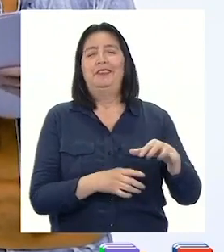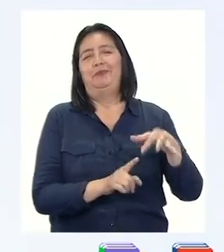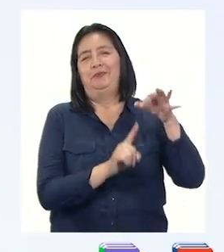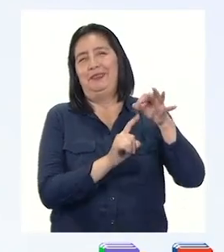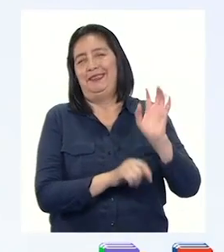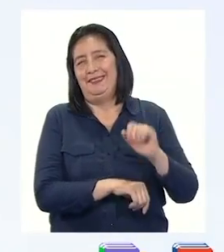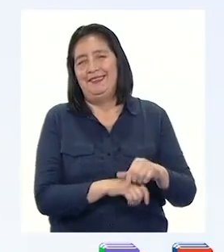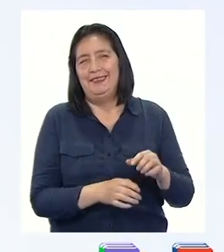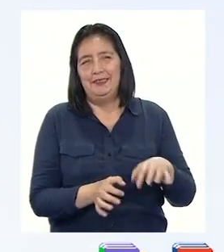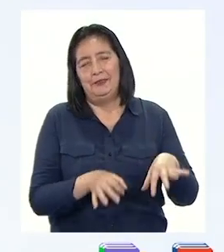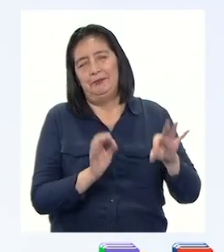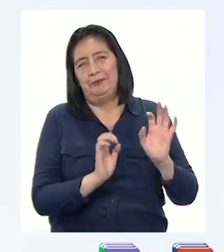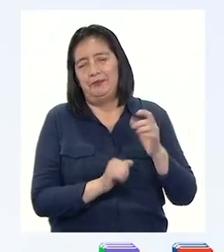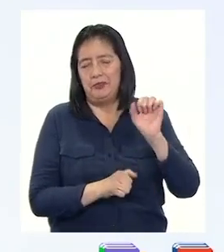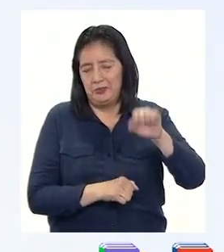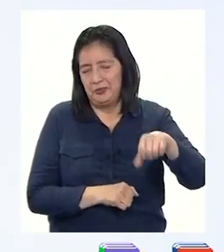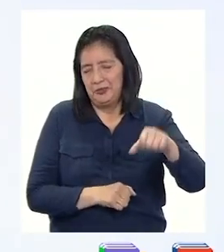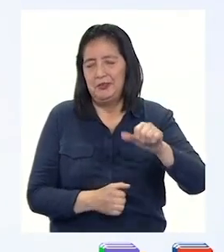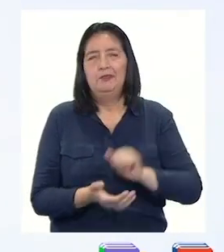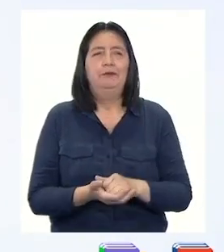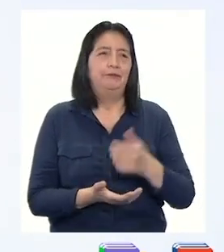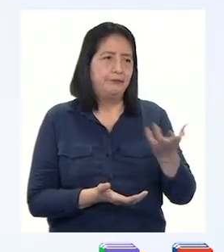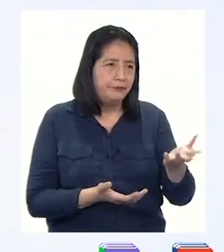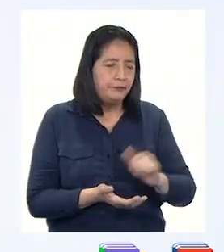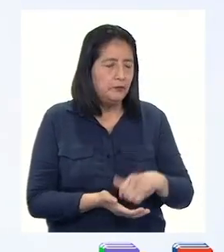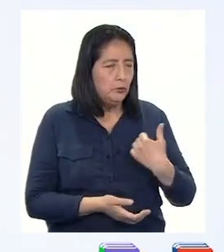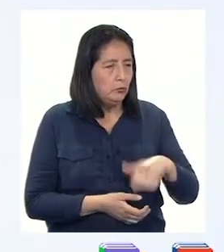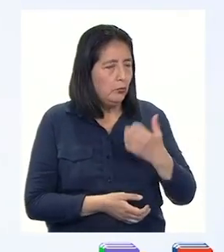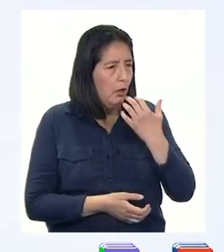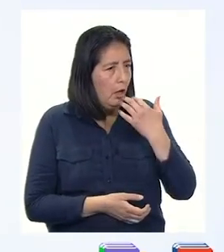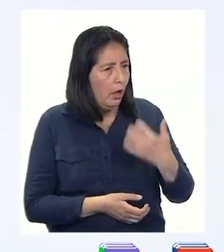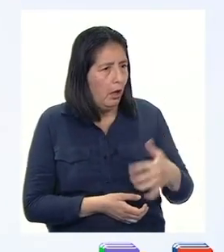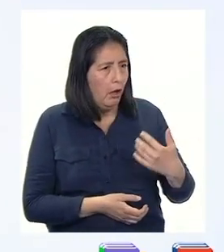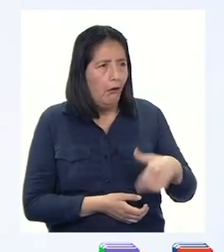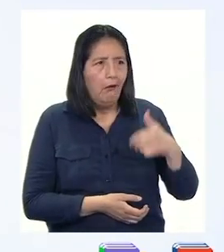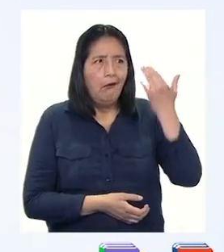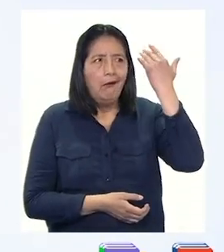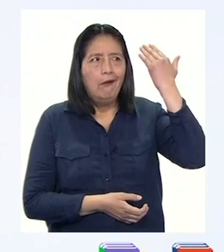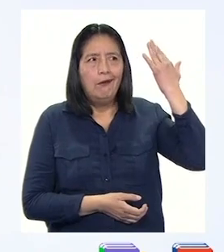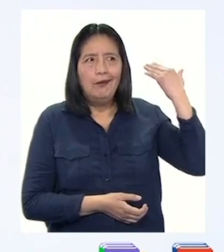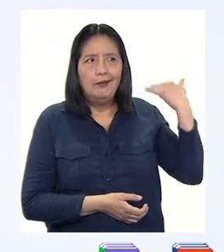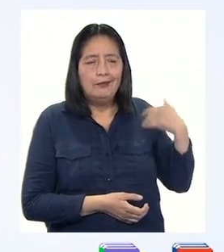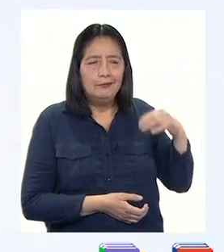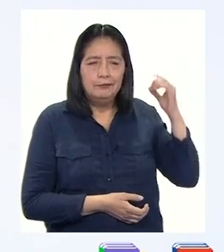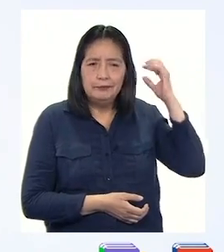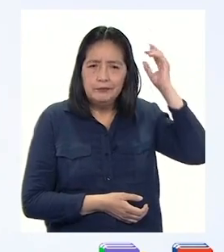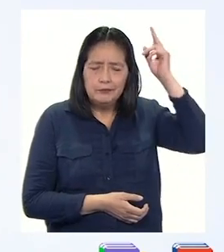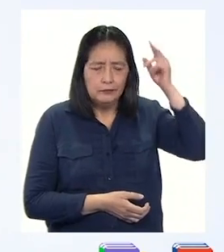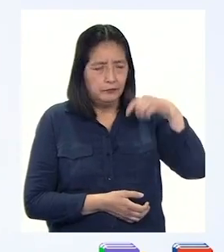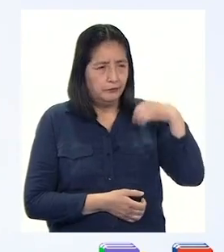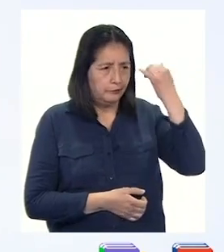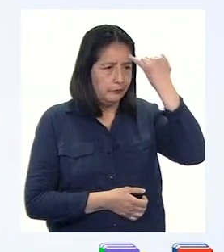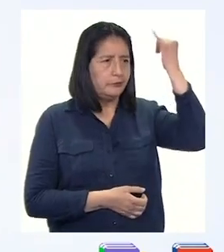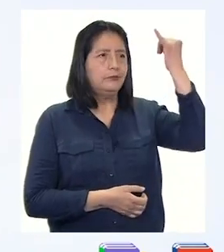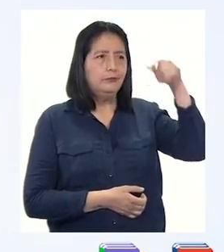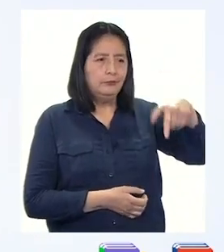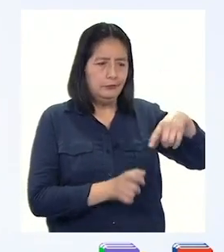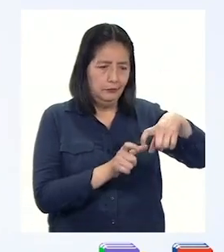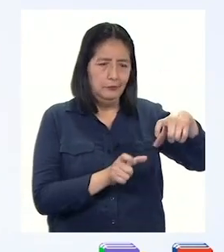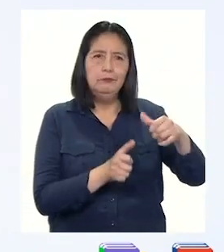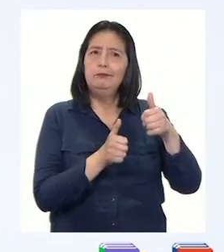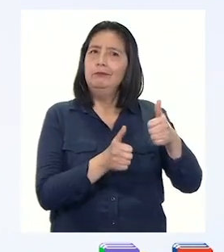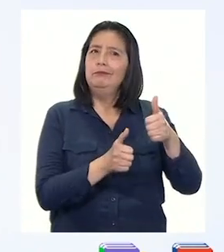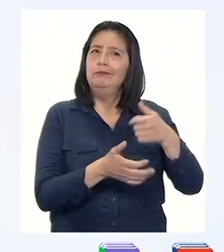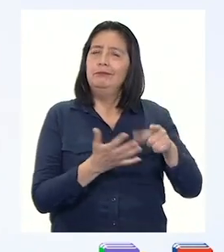especial. ¡Por supuesto! Es impresionante cómo nuestros antepasados pudieron inventar algo tan